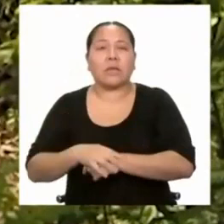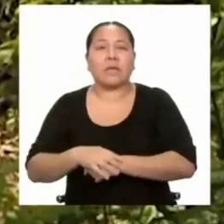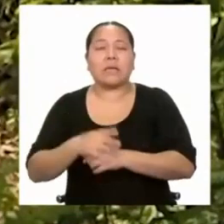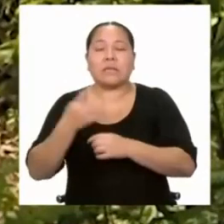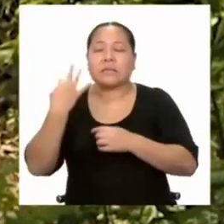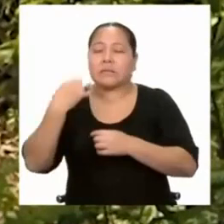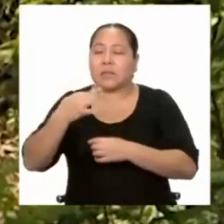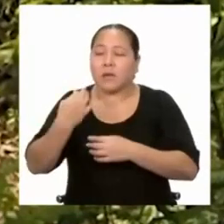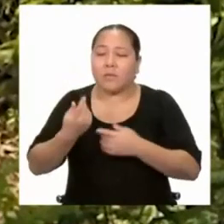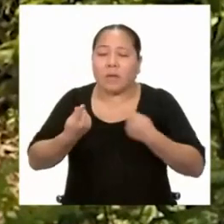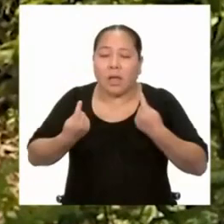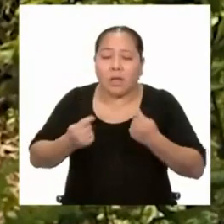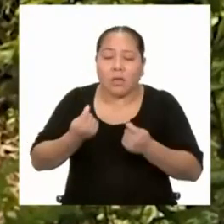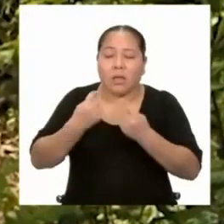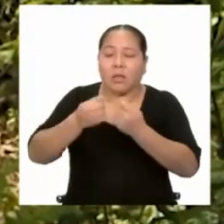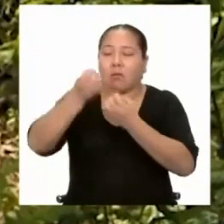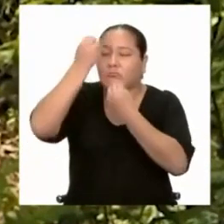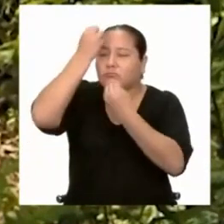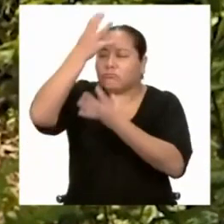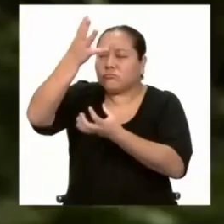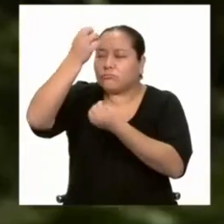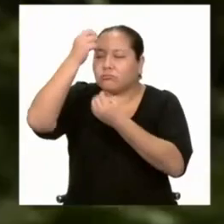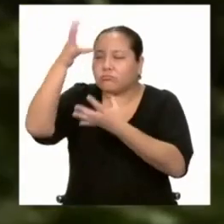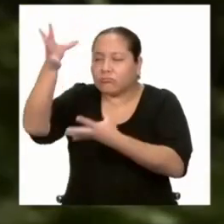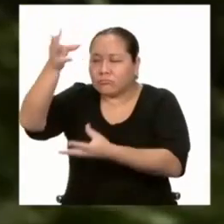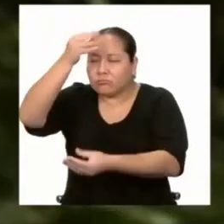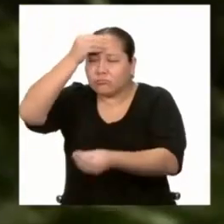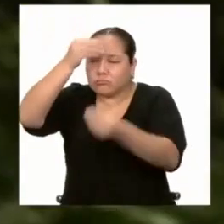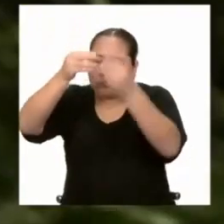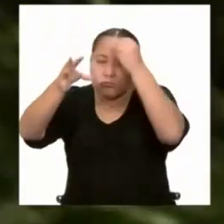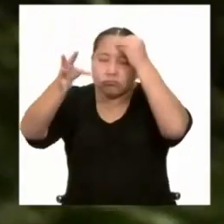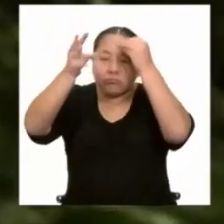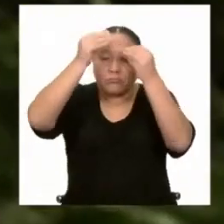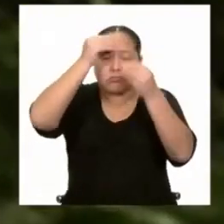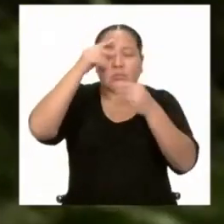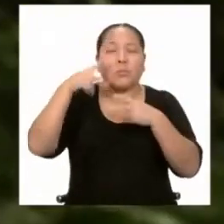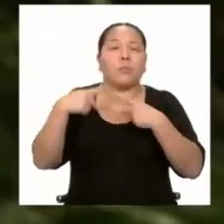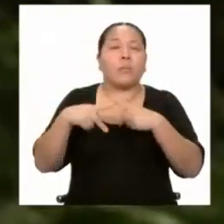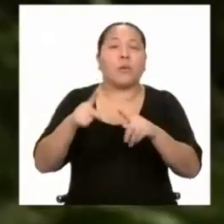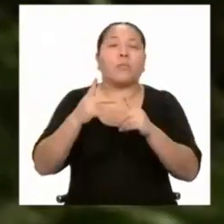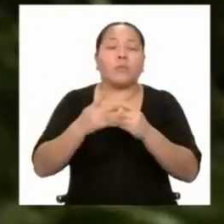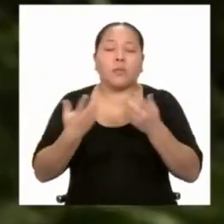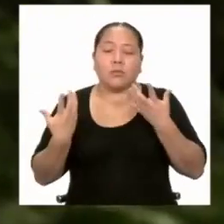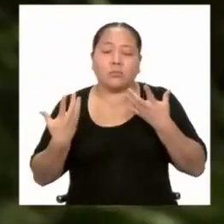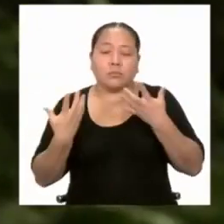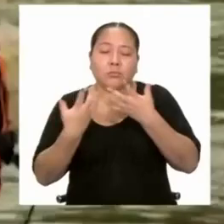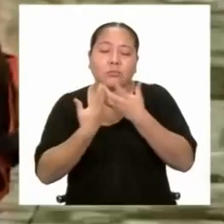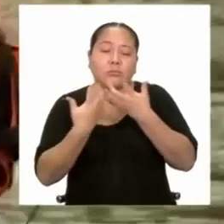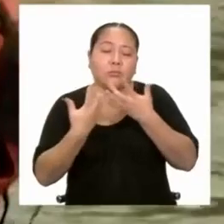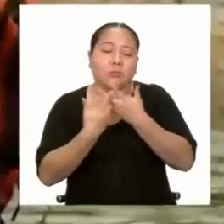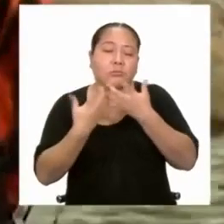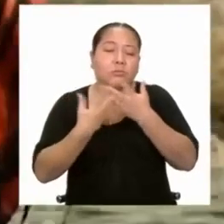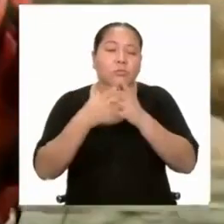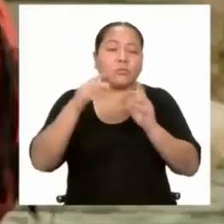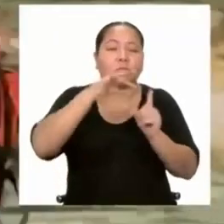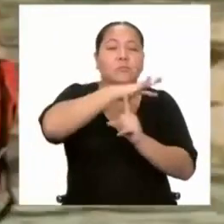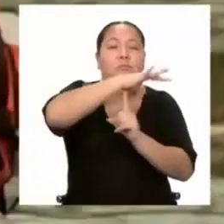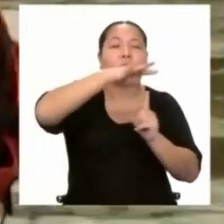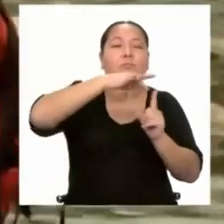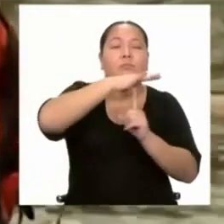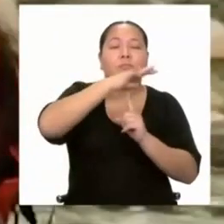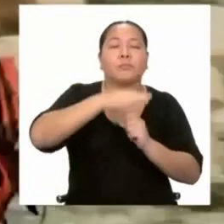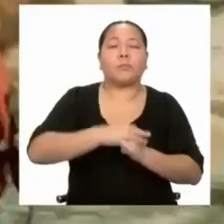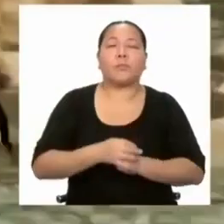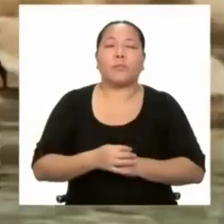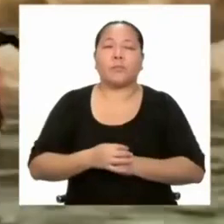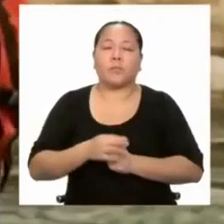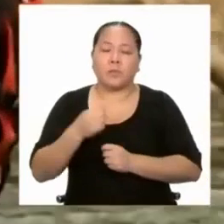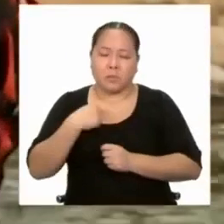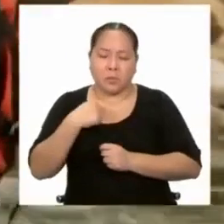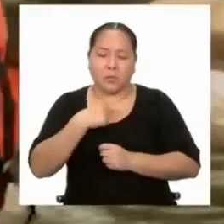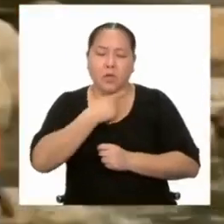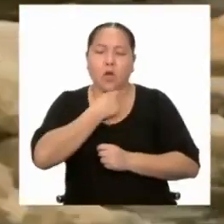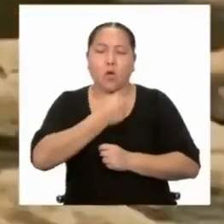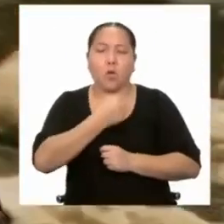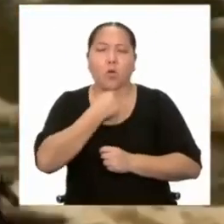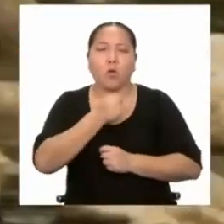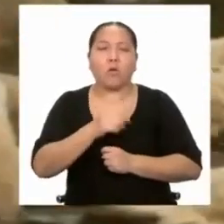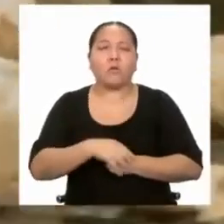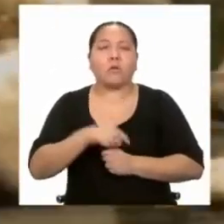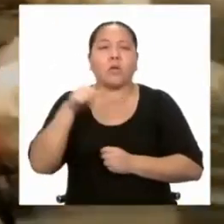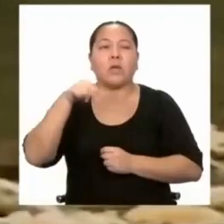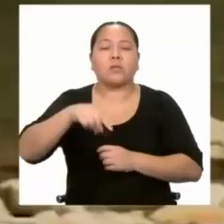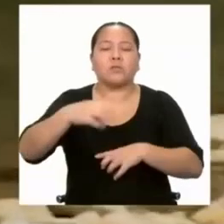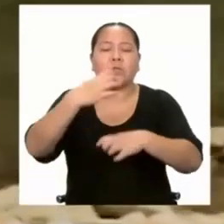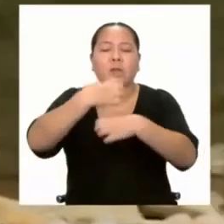tratando de informarnos, conocer más y nos permite estar más en armonía con la naturaleza. O sea, lo hacemos porque nos gusta, que esta